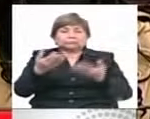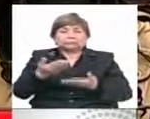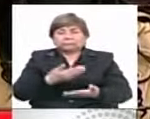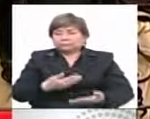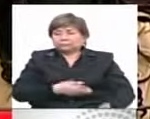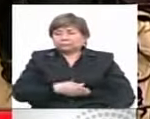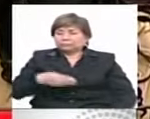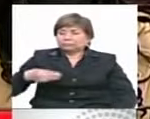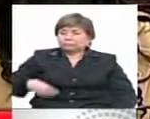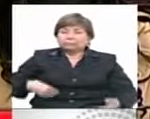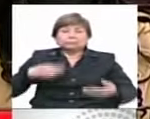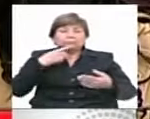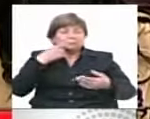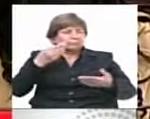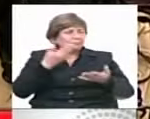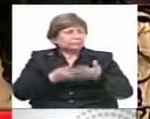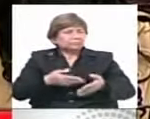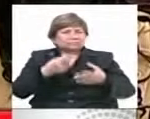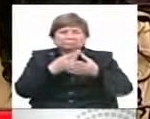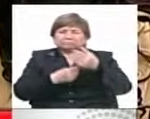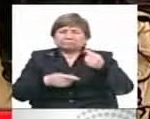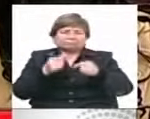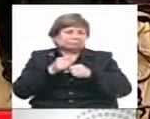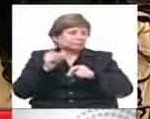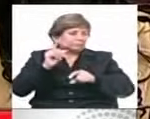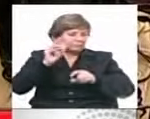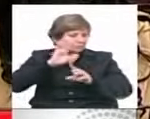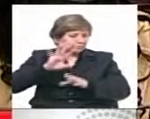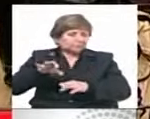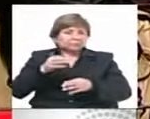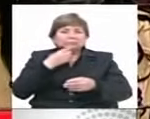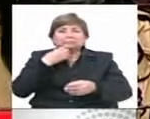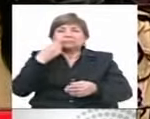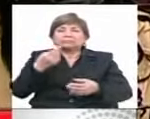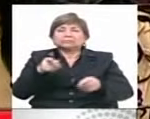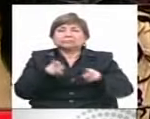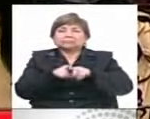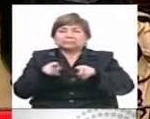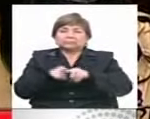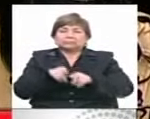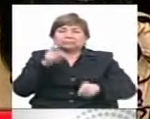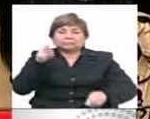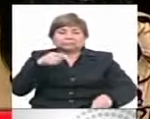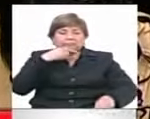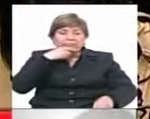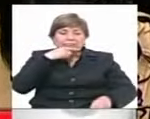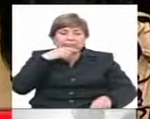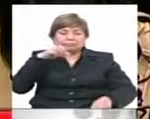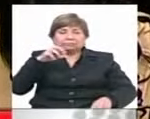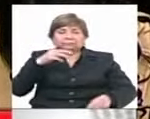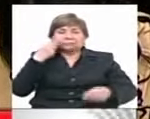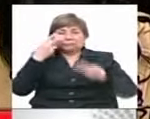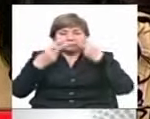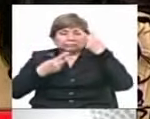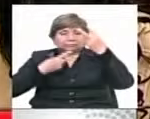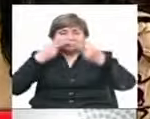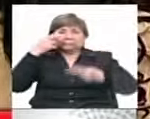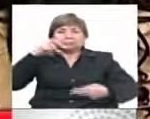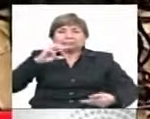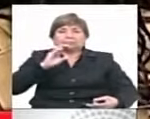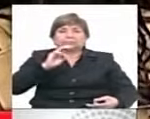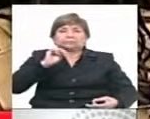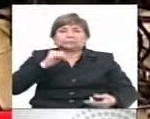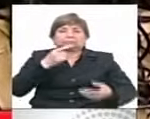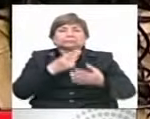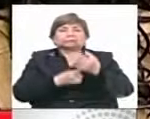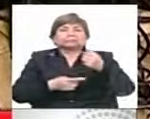gabinete. Ello nos hace perder la confianza, dado que, como nos dijo la misma señora Premier en nuestra visita en la PCM, la